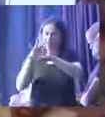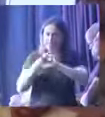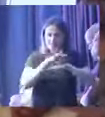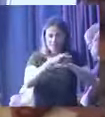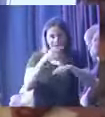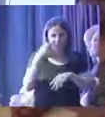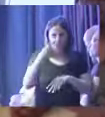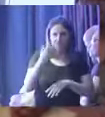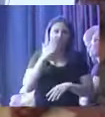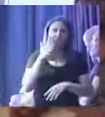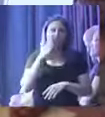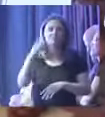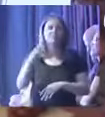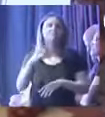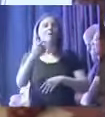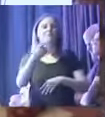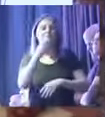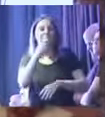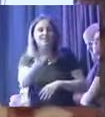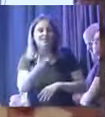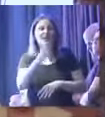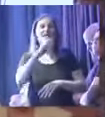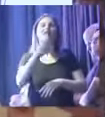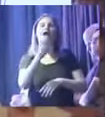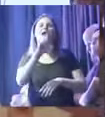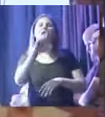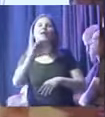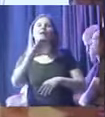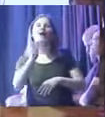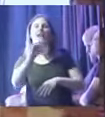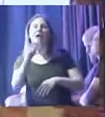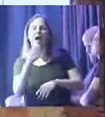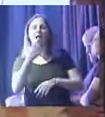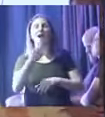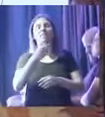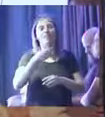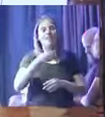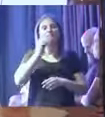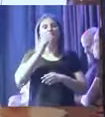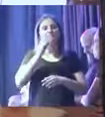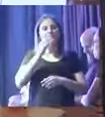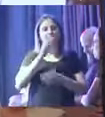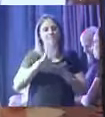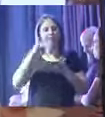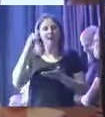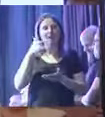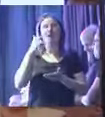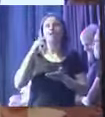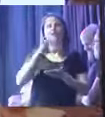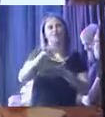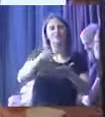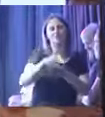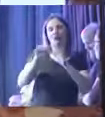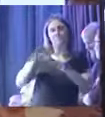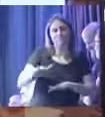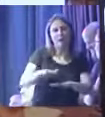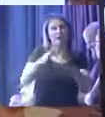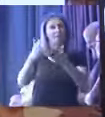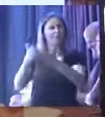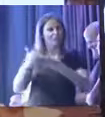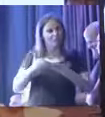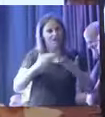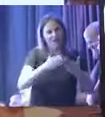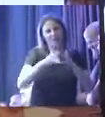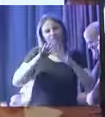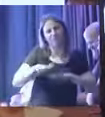de ellos, de las pizzas del Alcalá, de la Grapa Miel. Es la ciudad que recorrimos en marchas estudiantiles, en